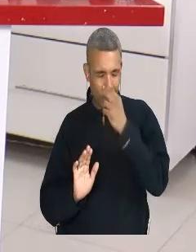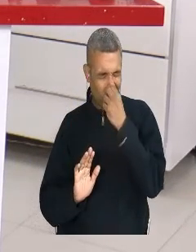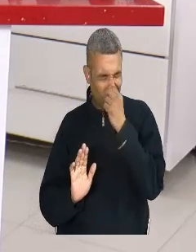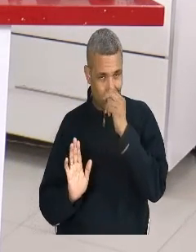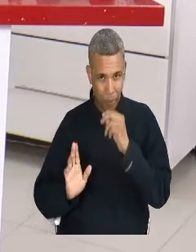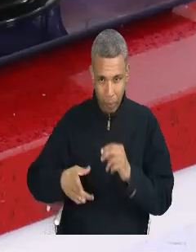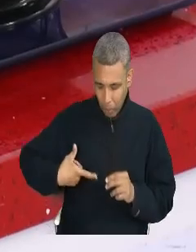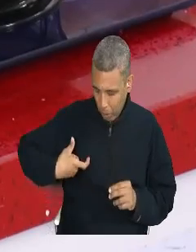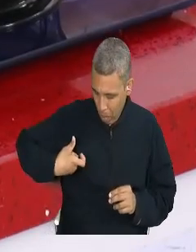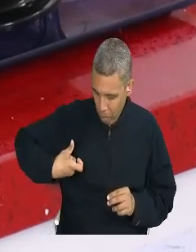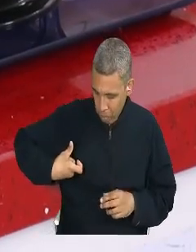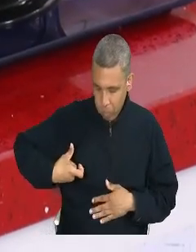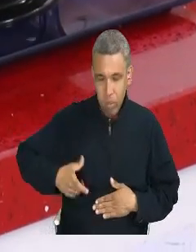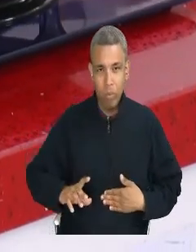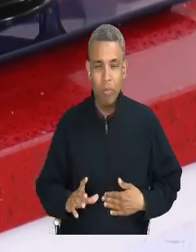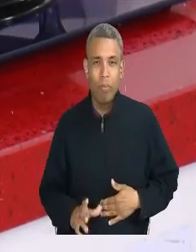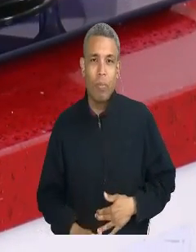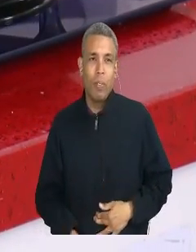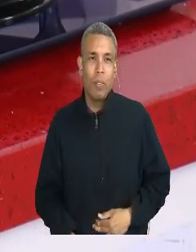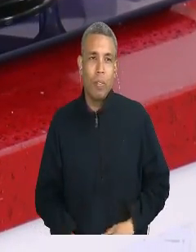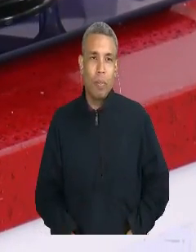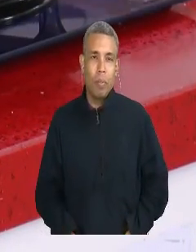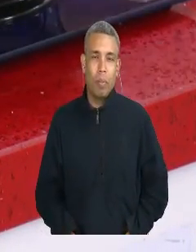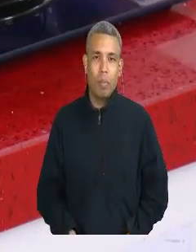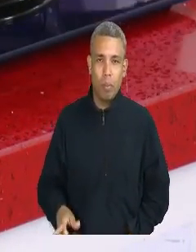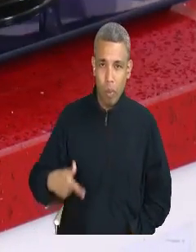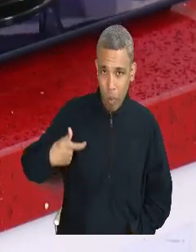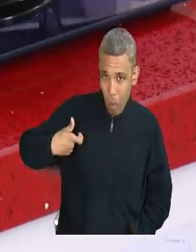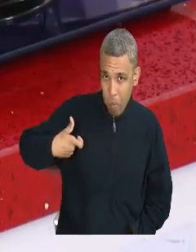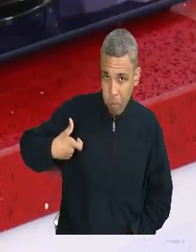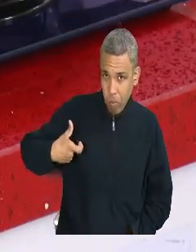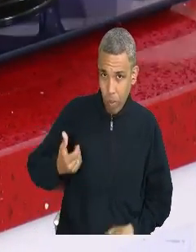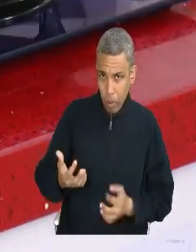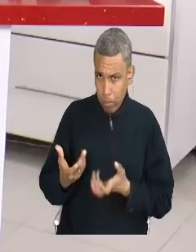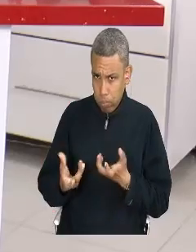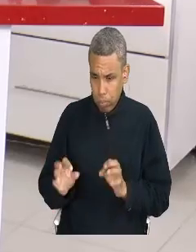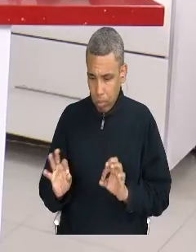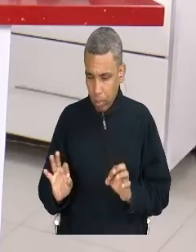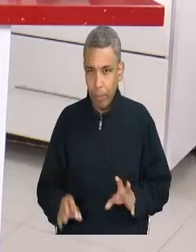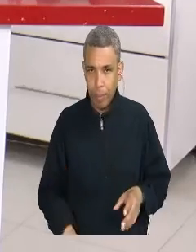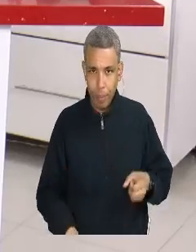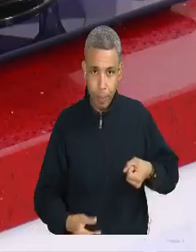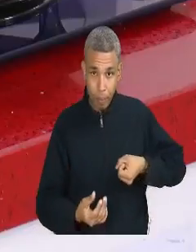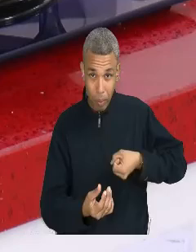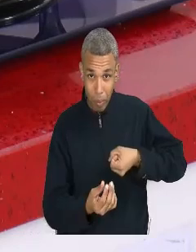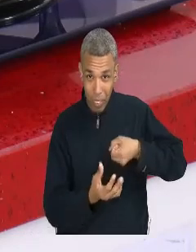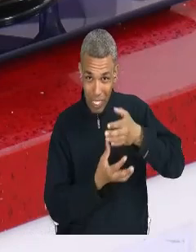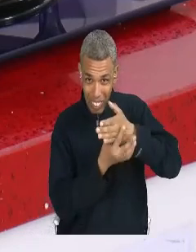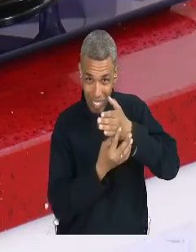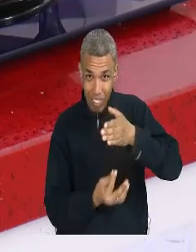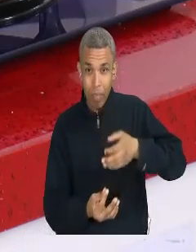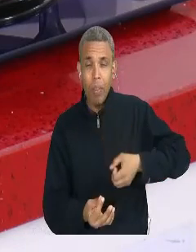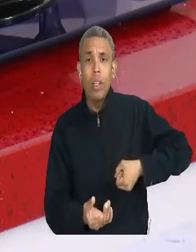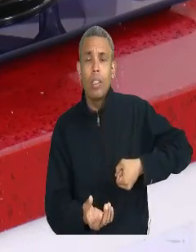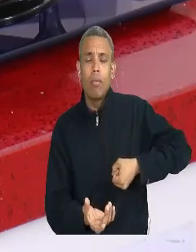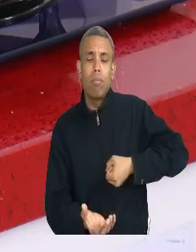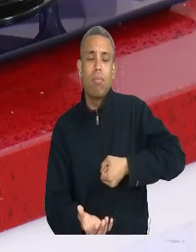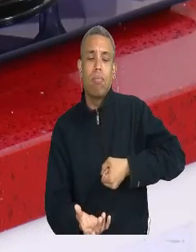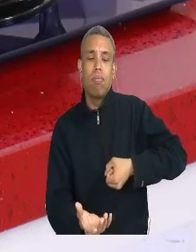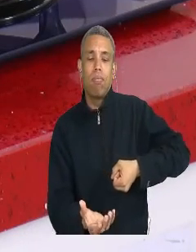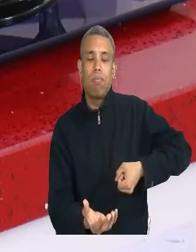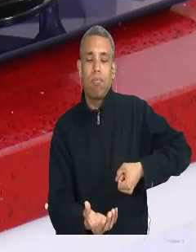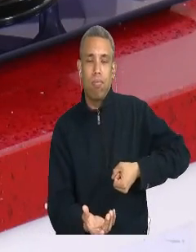que está crudo como tal. Entonces, el sartén bien caliente. Vamos a adicionar